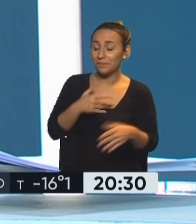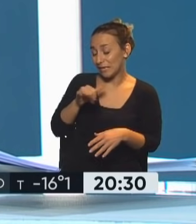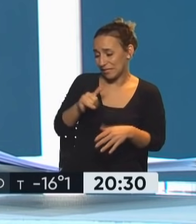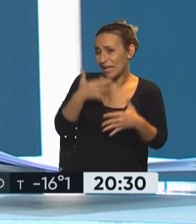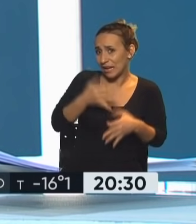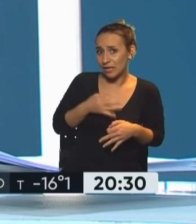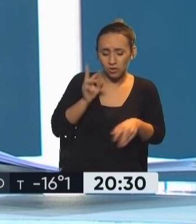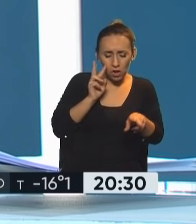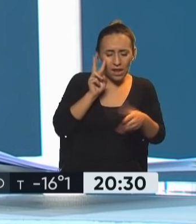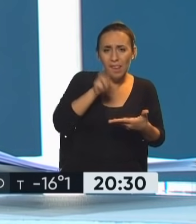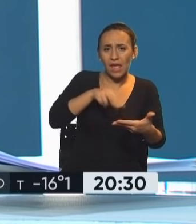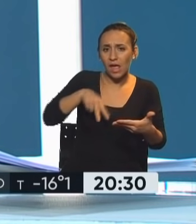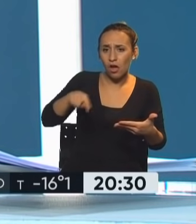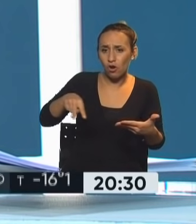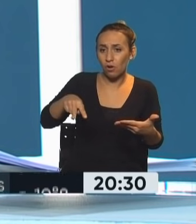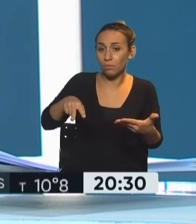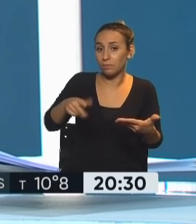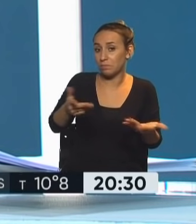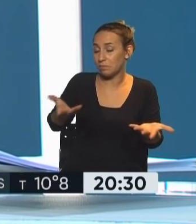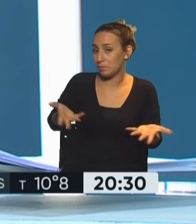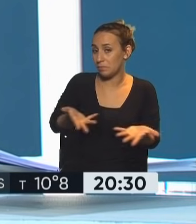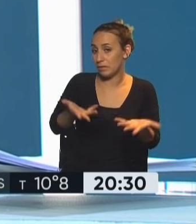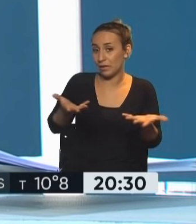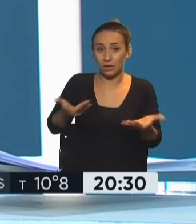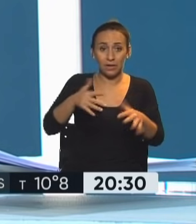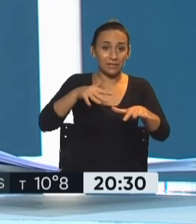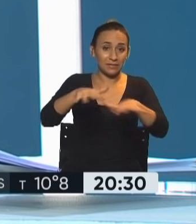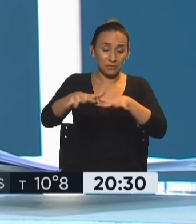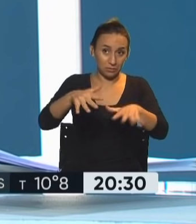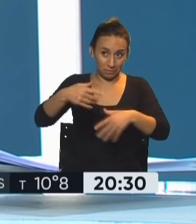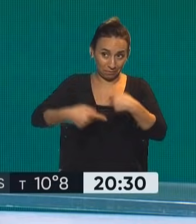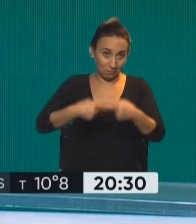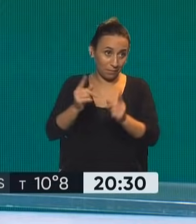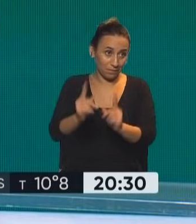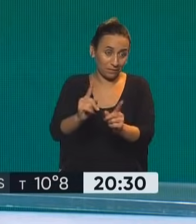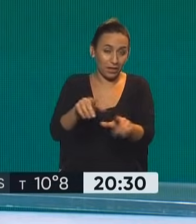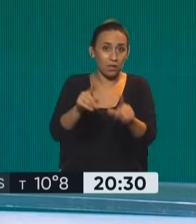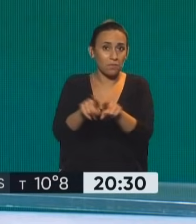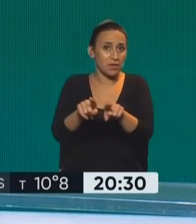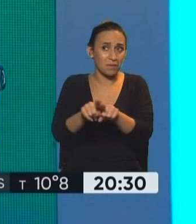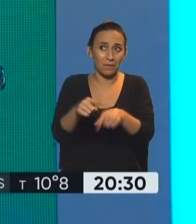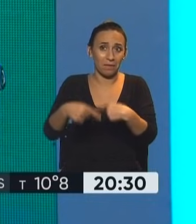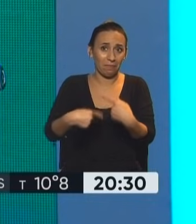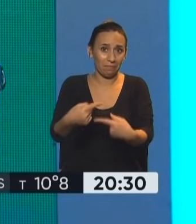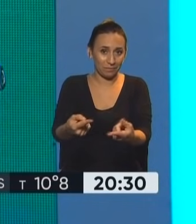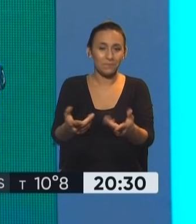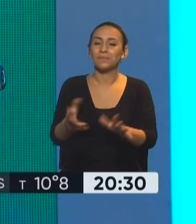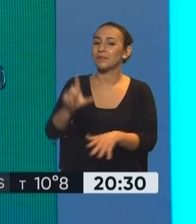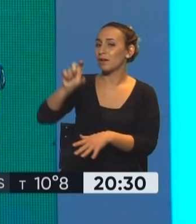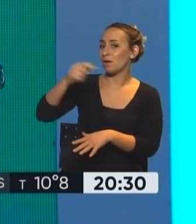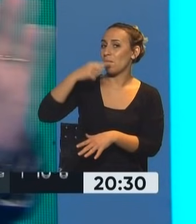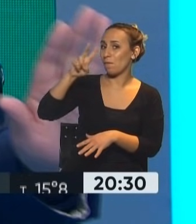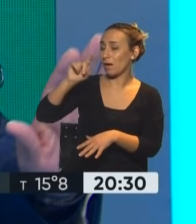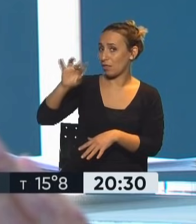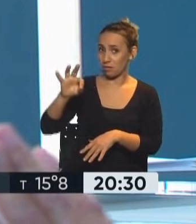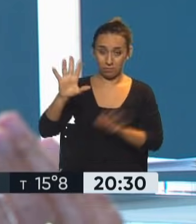leo cosas, pero la situación sigue igual. Enseguida vamos con eso. Osvaldo Quiroga, ¿cómo estás? Hola, ¿qué tal? Buenas Él noches. tiene